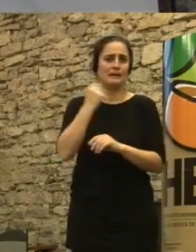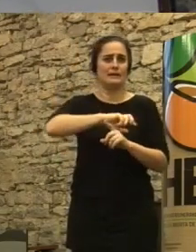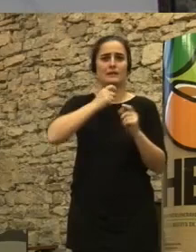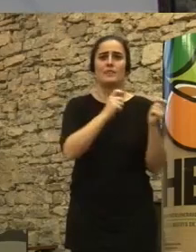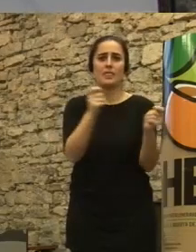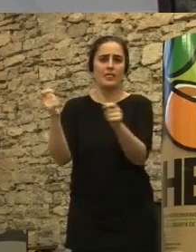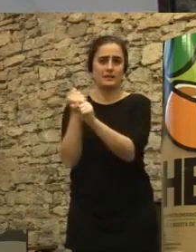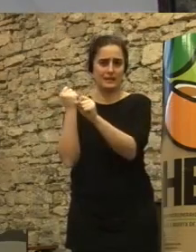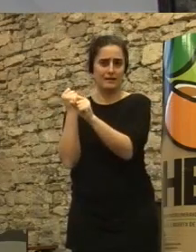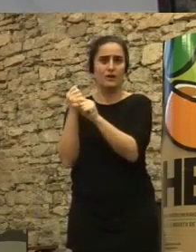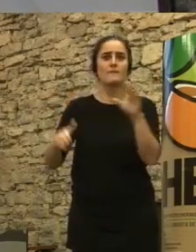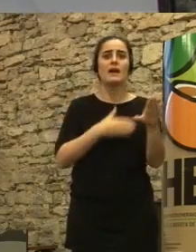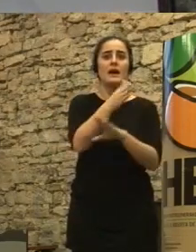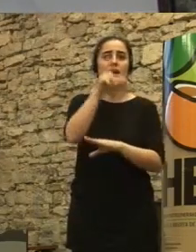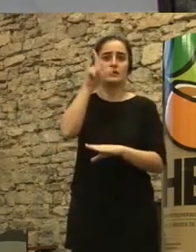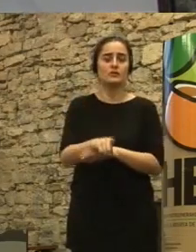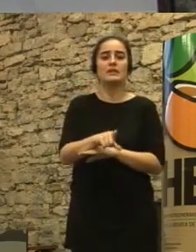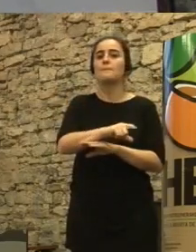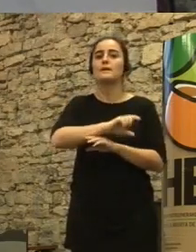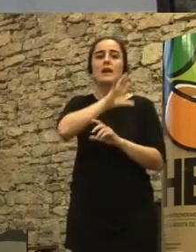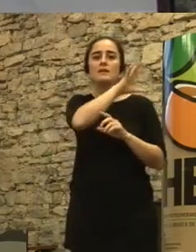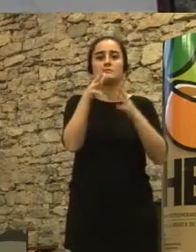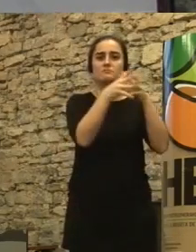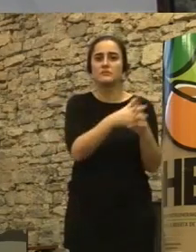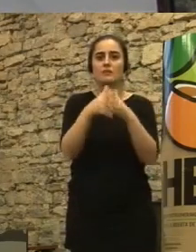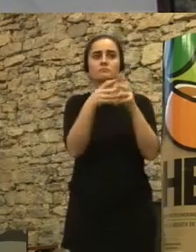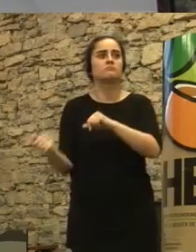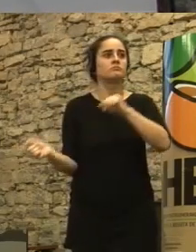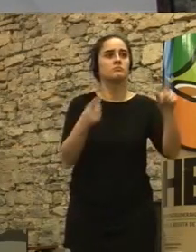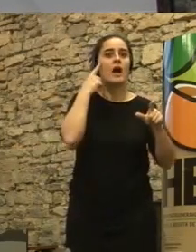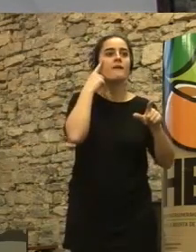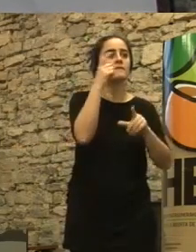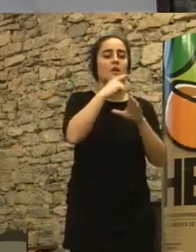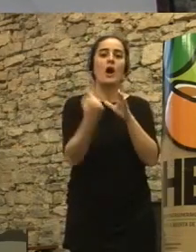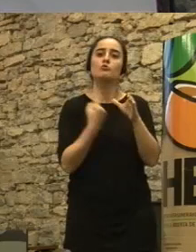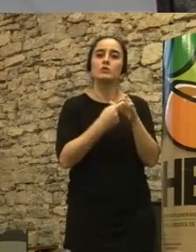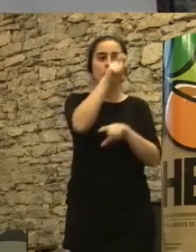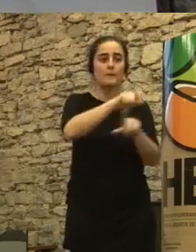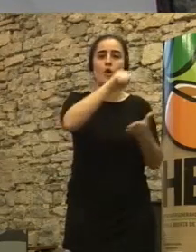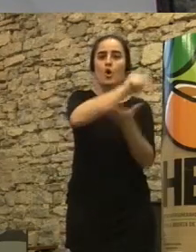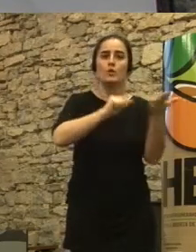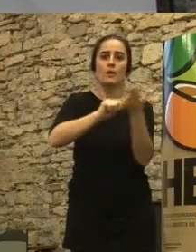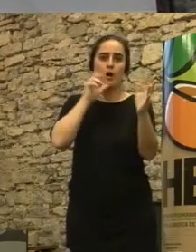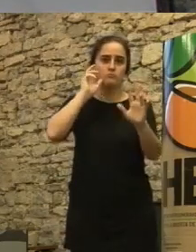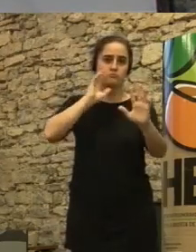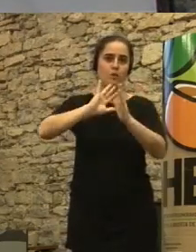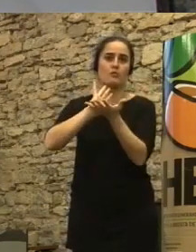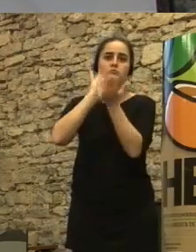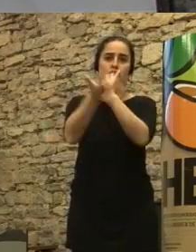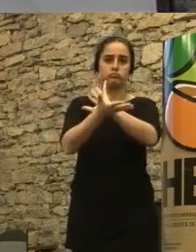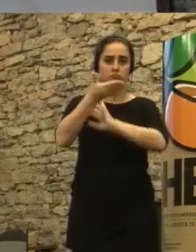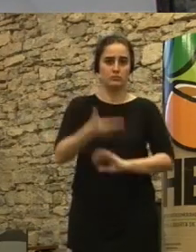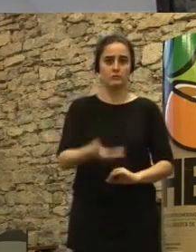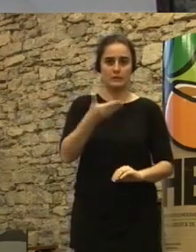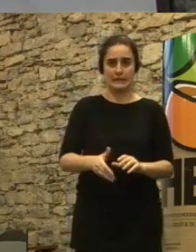venderle esto a todas las empresas de Silicon Valley. Señores, contratar a personas con autismo es muy transformador. Seguimos.